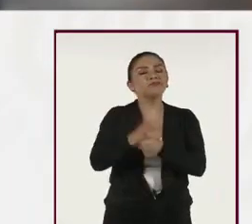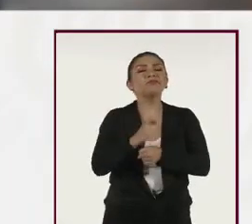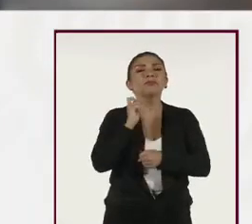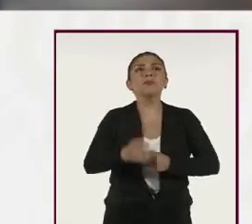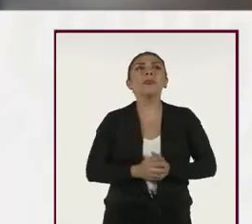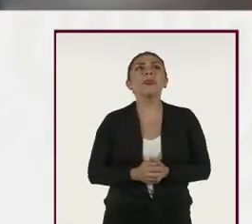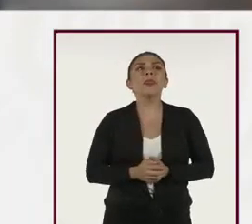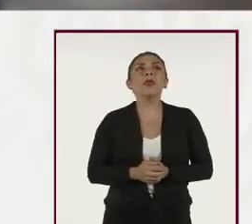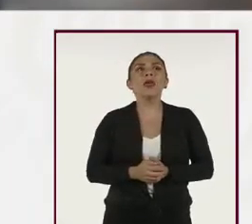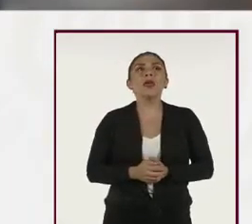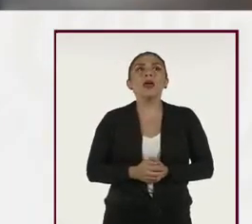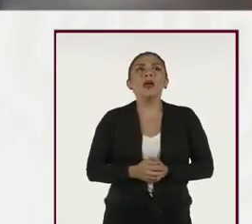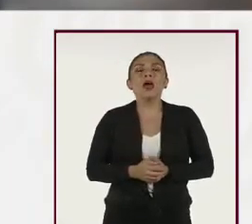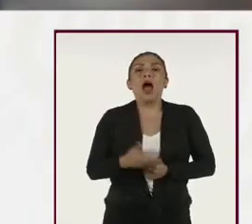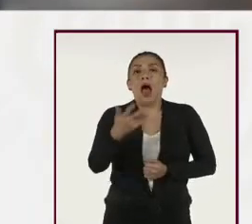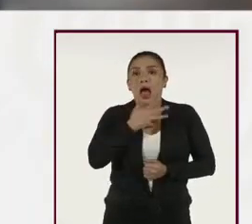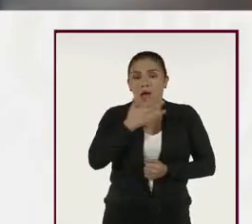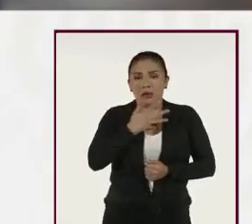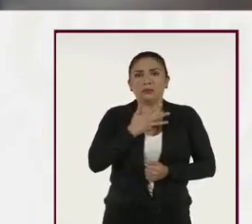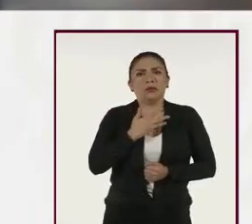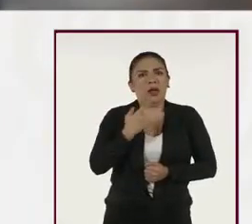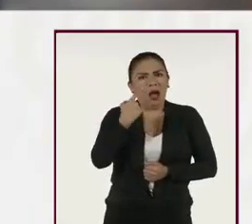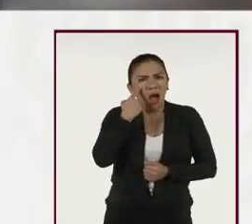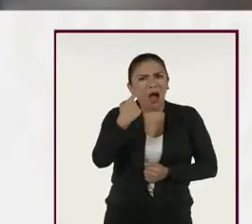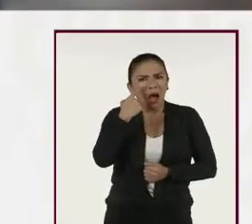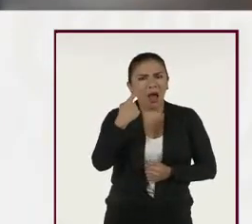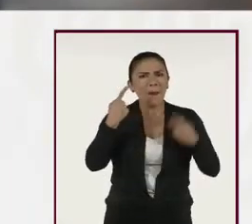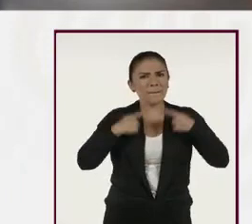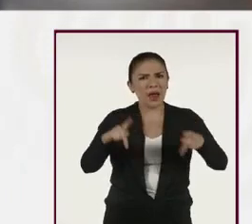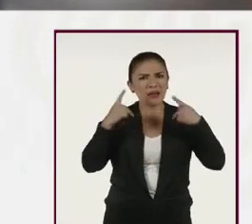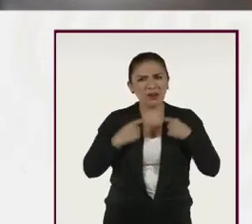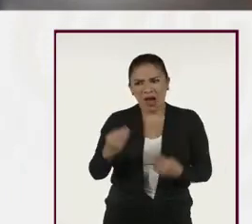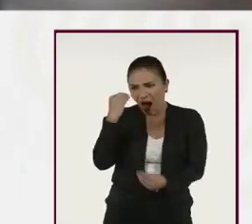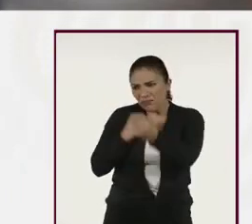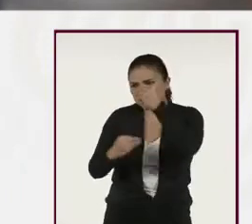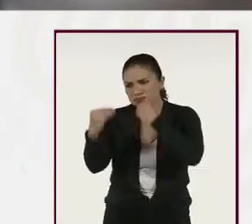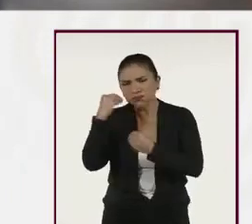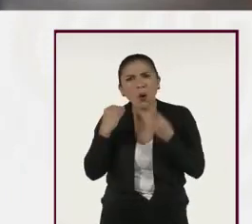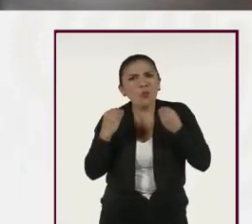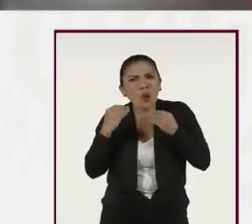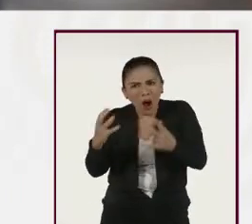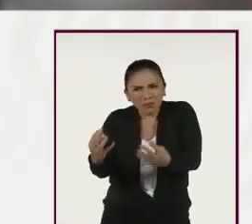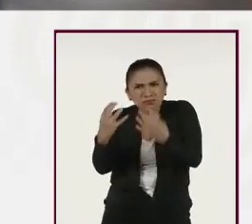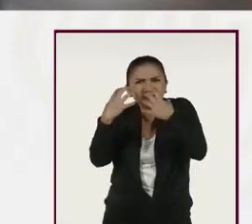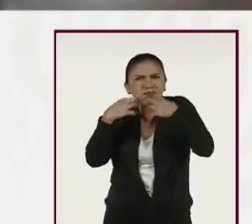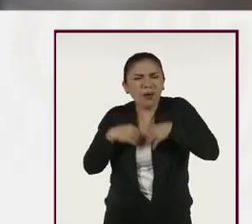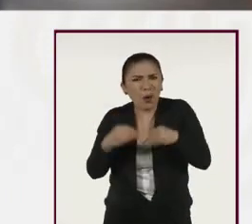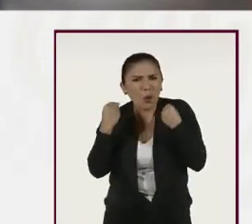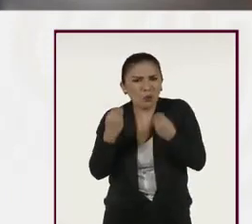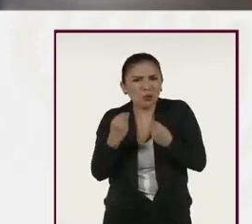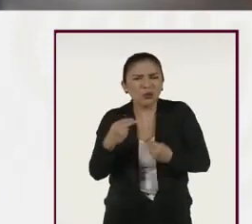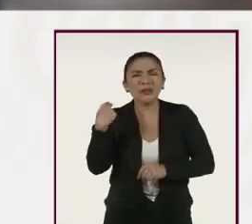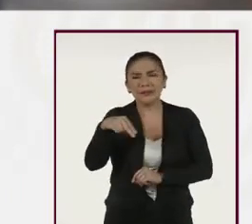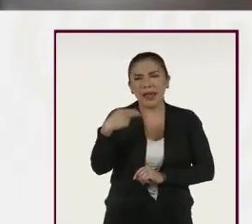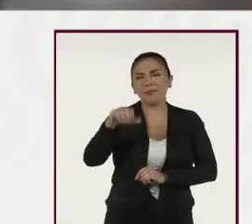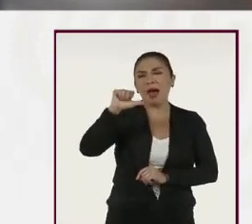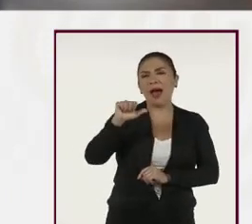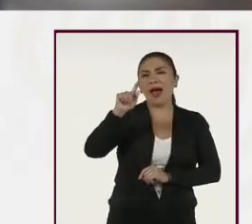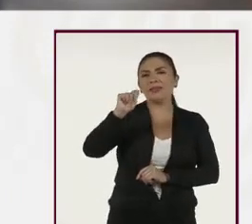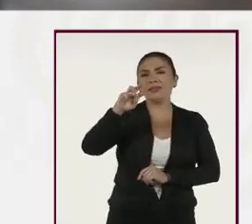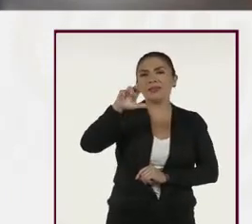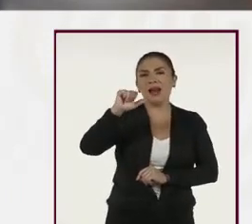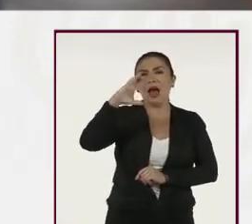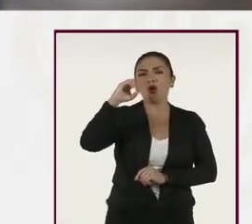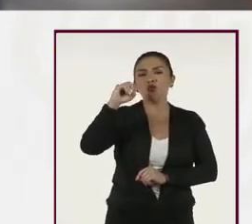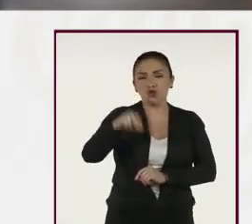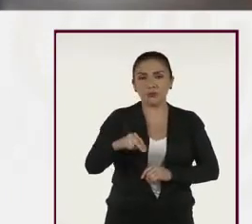a que se presentan episodios recurrentes de atracón. Vamos a ver un poquito más adelante a qué nos referimos con un atracón, pero que en la